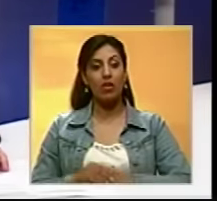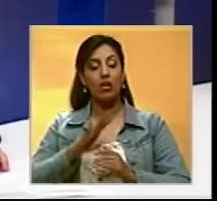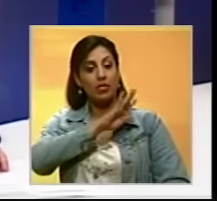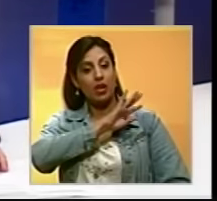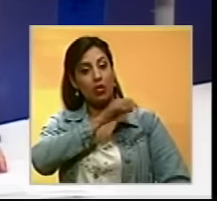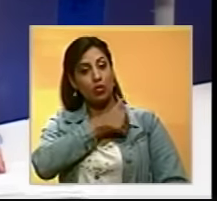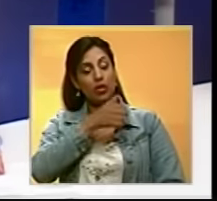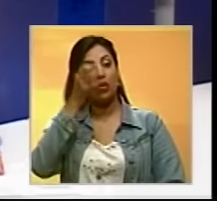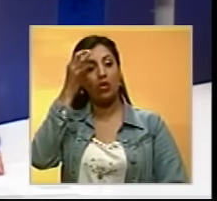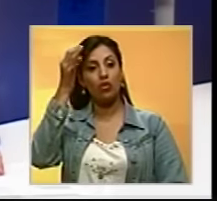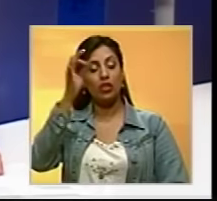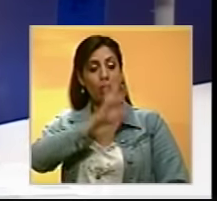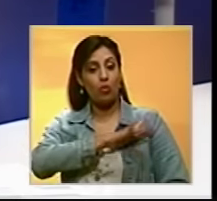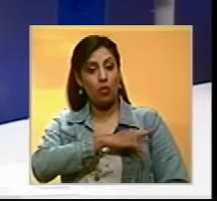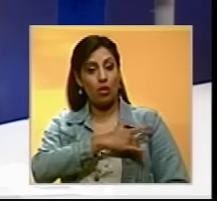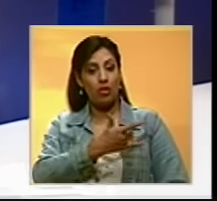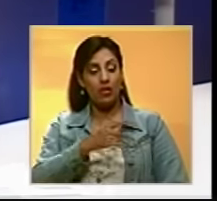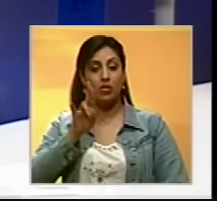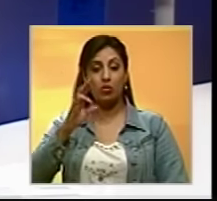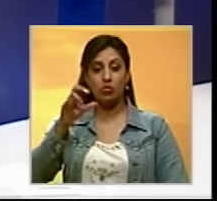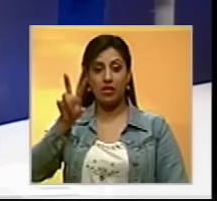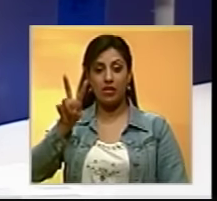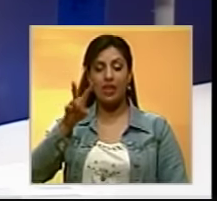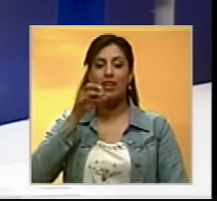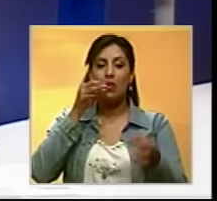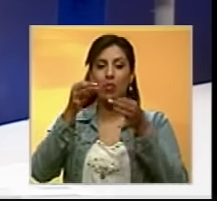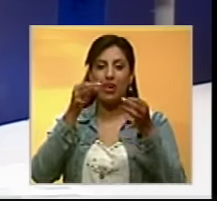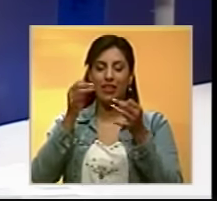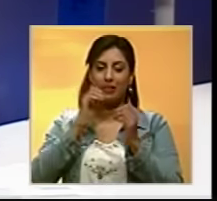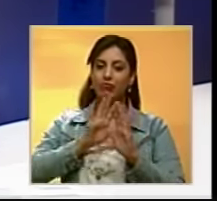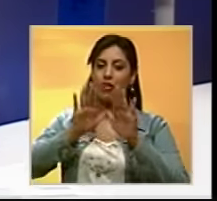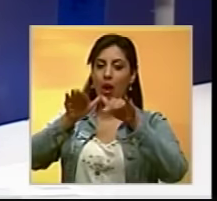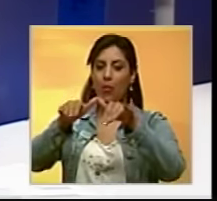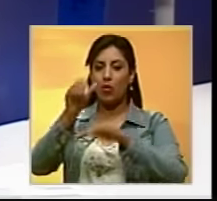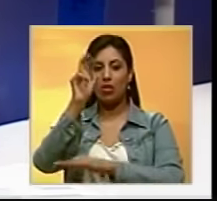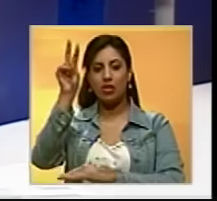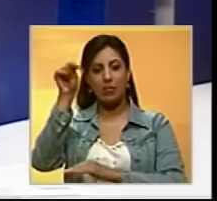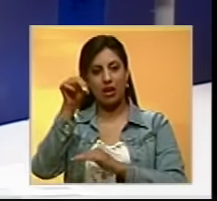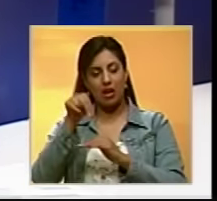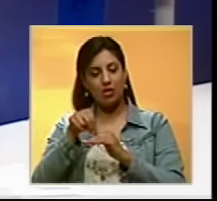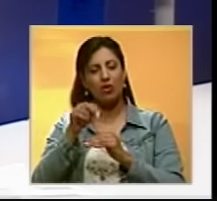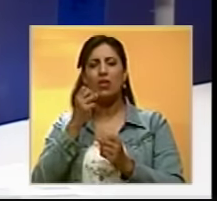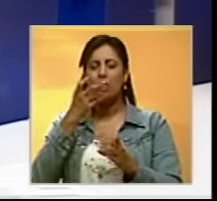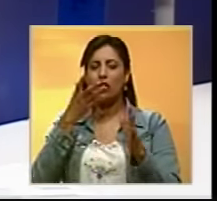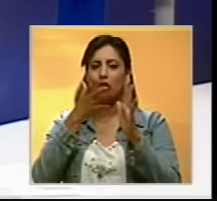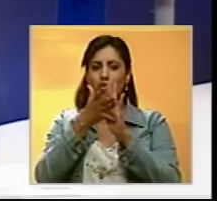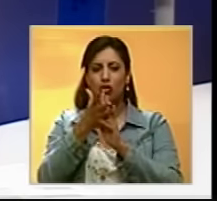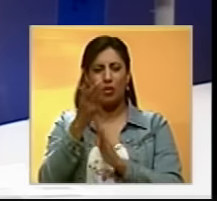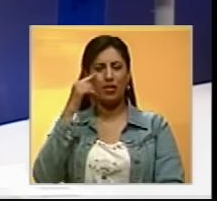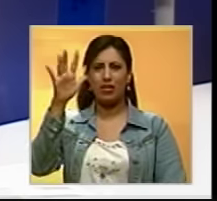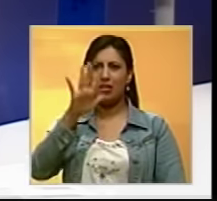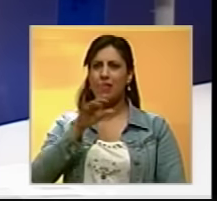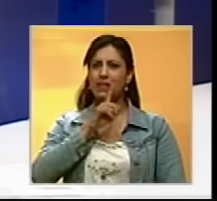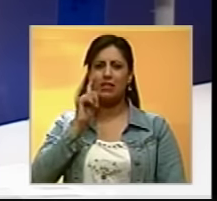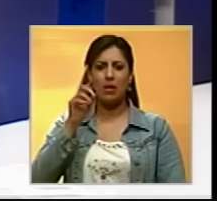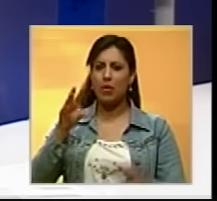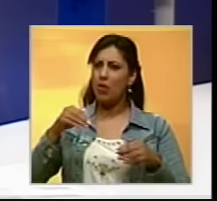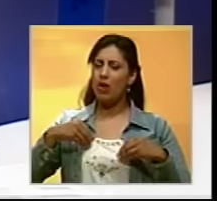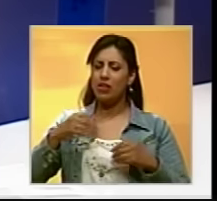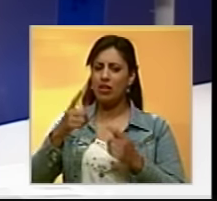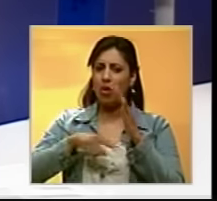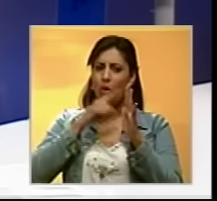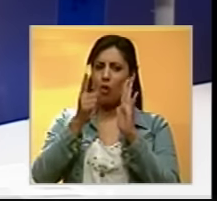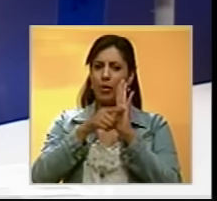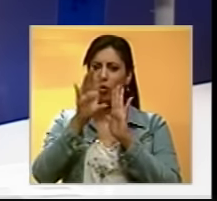autoridades del Consejo universitario de la ucb expresaron un respaldo a la asamblea nacional y se pronuncian sobre lo que consideraron el desconocimiento